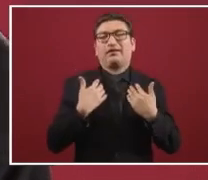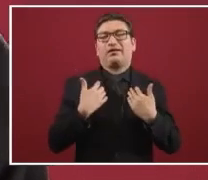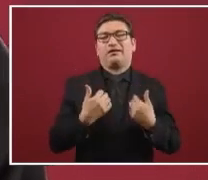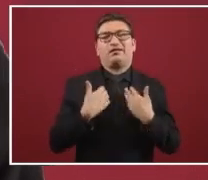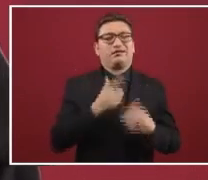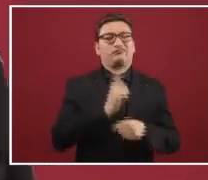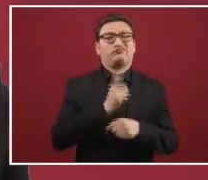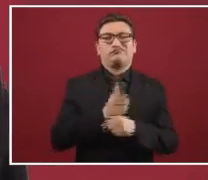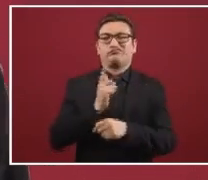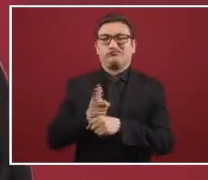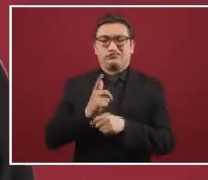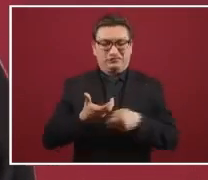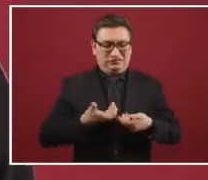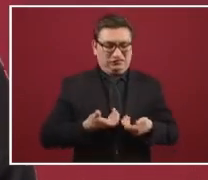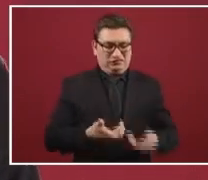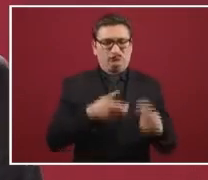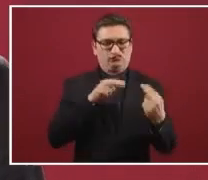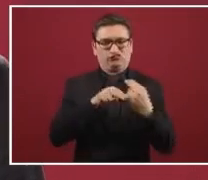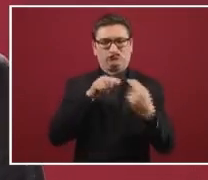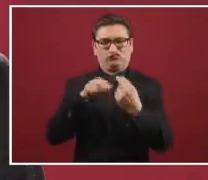que están mal los caminos.